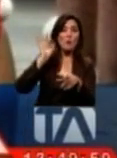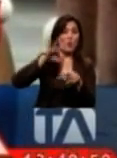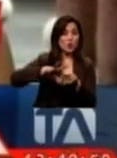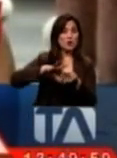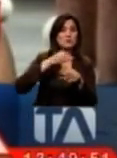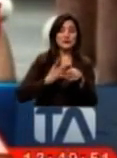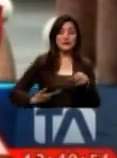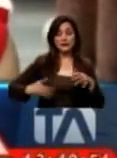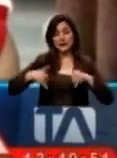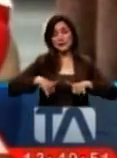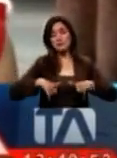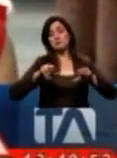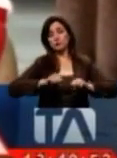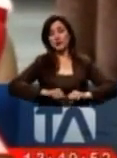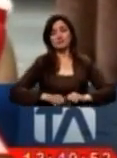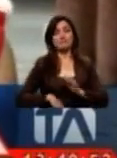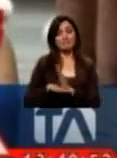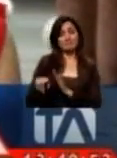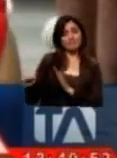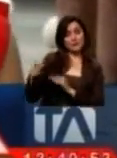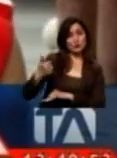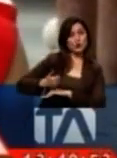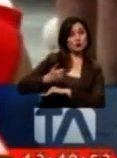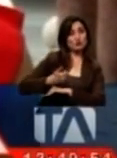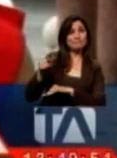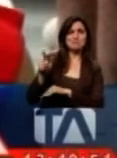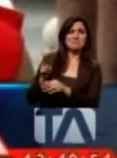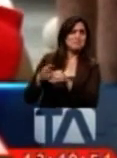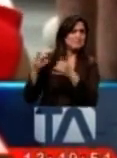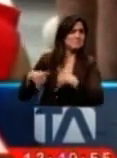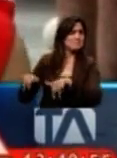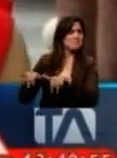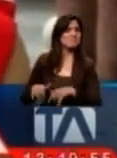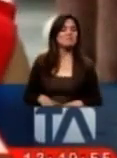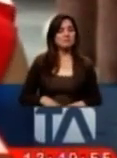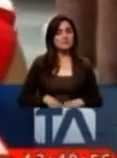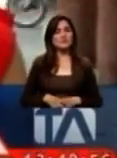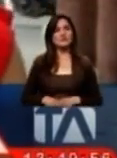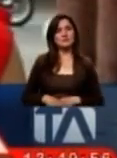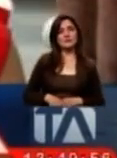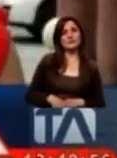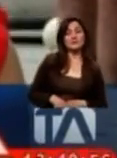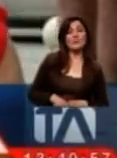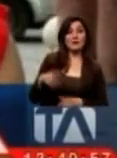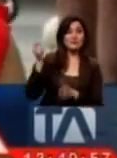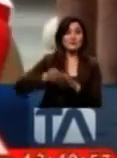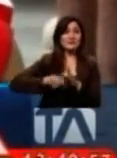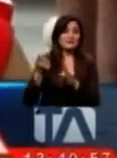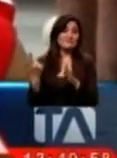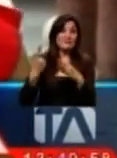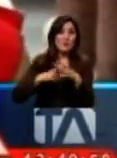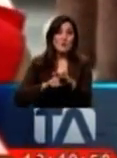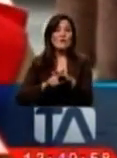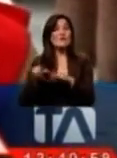Pues resulta que la mayoría de esos magistrados siguen siendo parte de la Corte. Ellos, al igual que los jueces que se